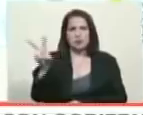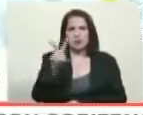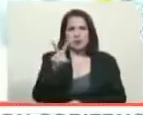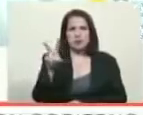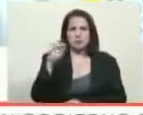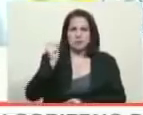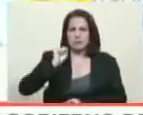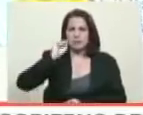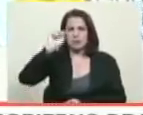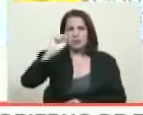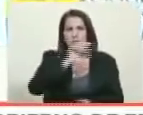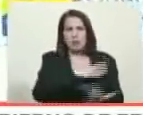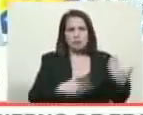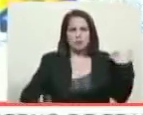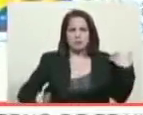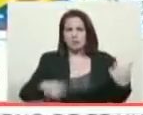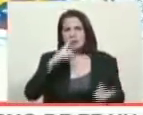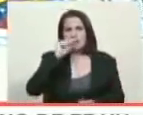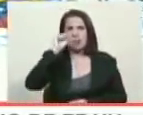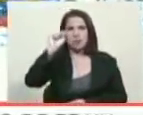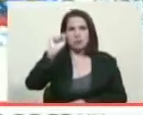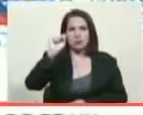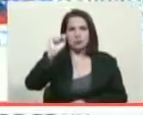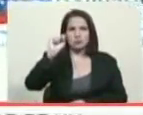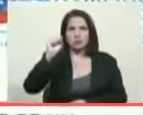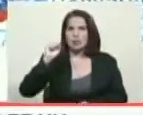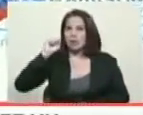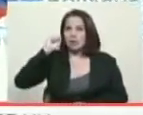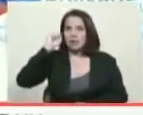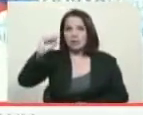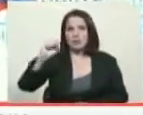nuestros presidentes nicolás más urbanos